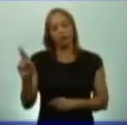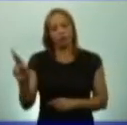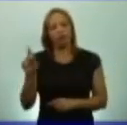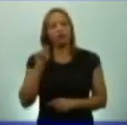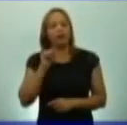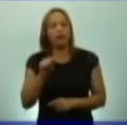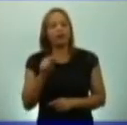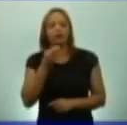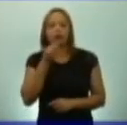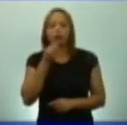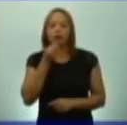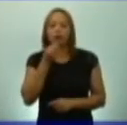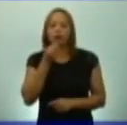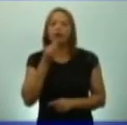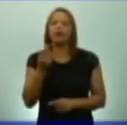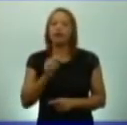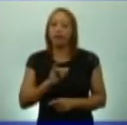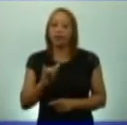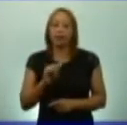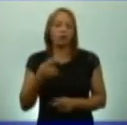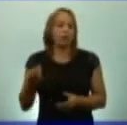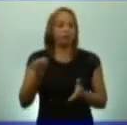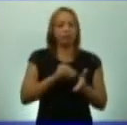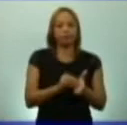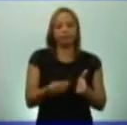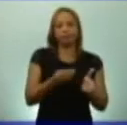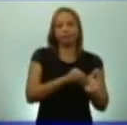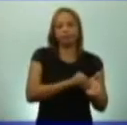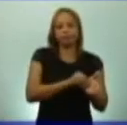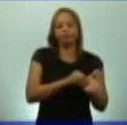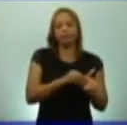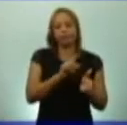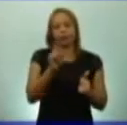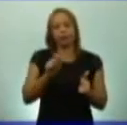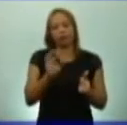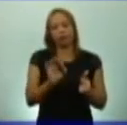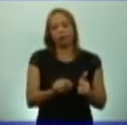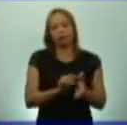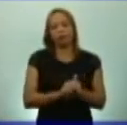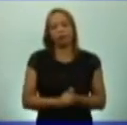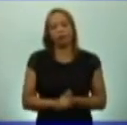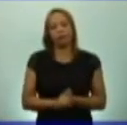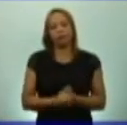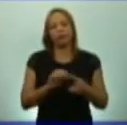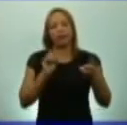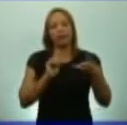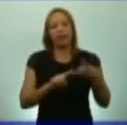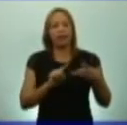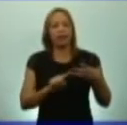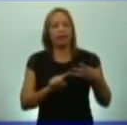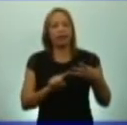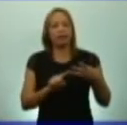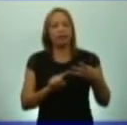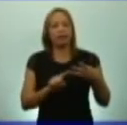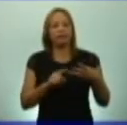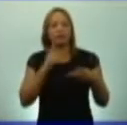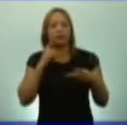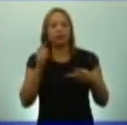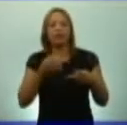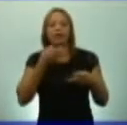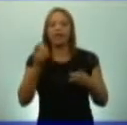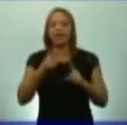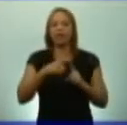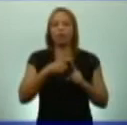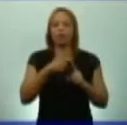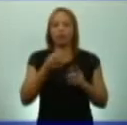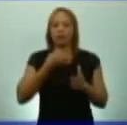Podrás ratificarlas en esta pregunta. Y la número 3 te la comentamos del libro de texto